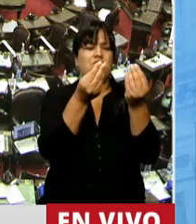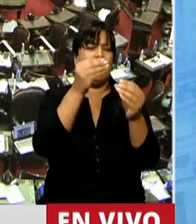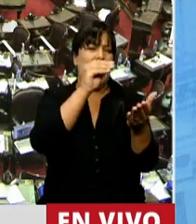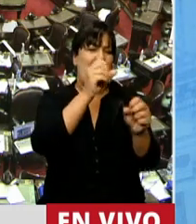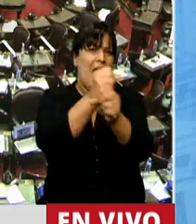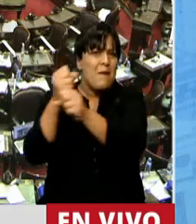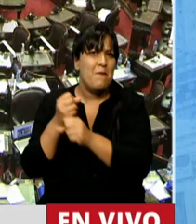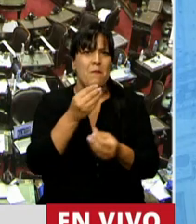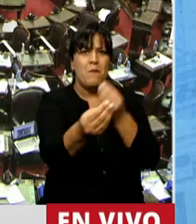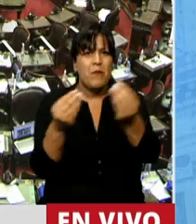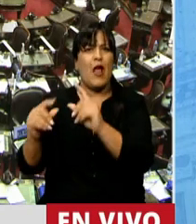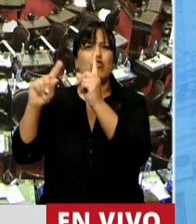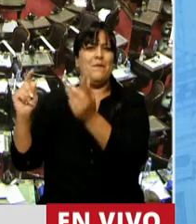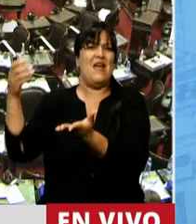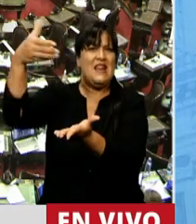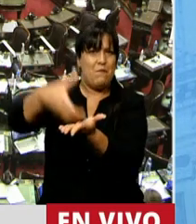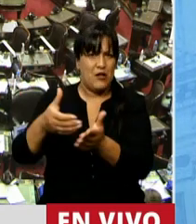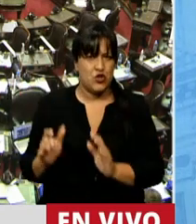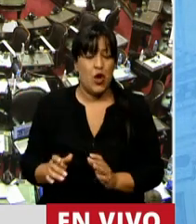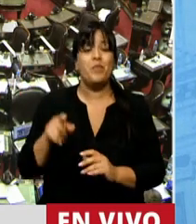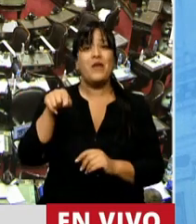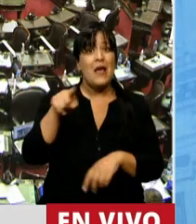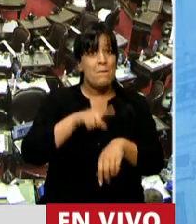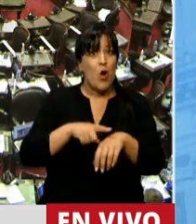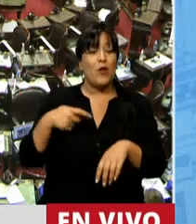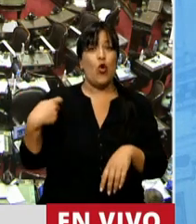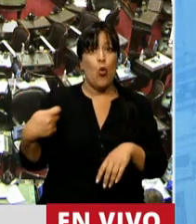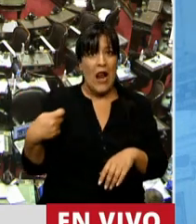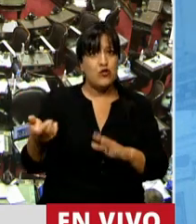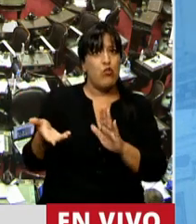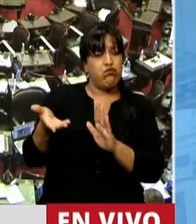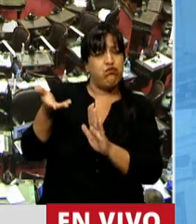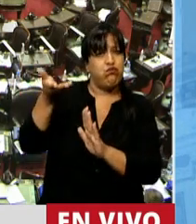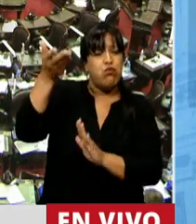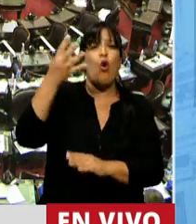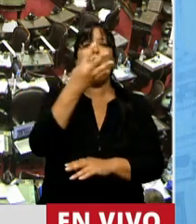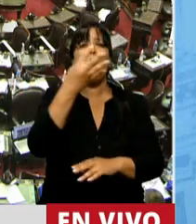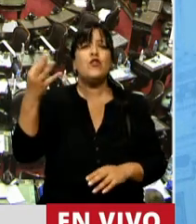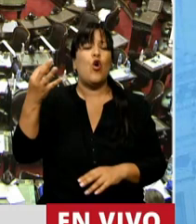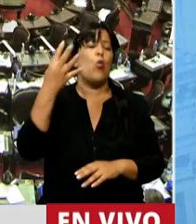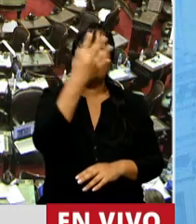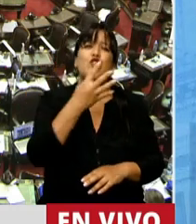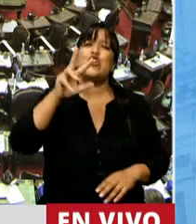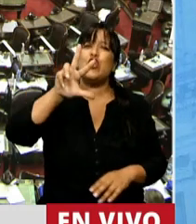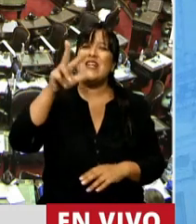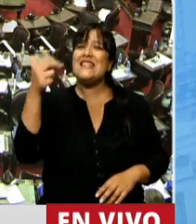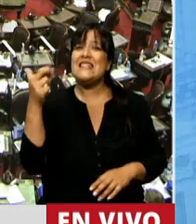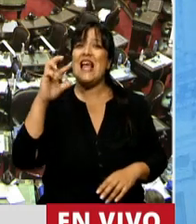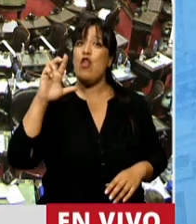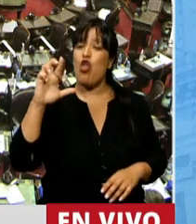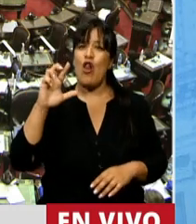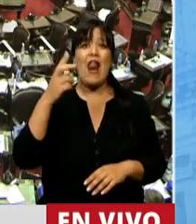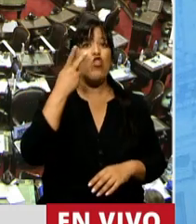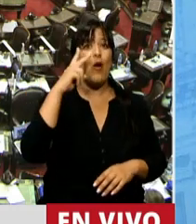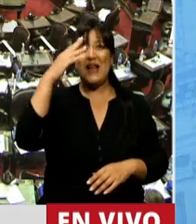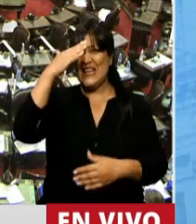también de la inversión. Fue en ese contexto que las jubilaciones pudieron crecer hasta los 436 dólares a finales